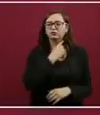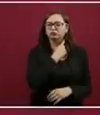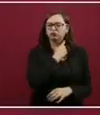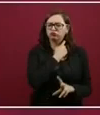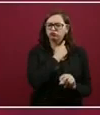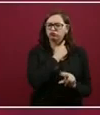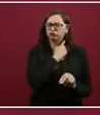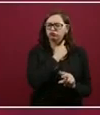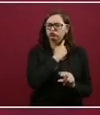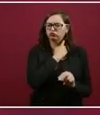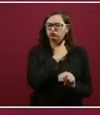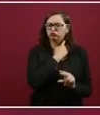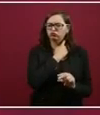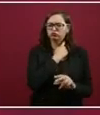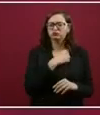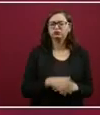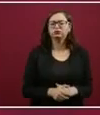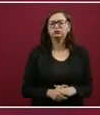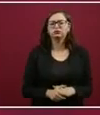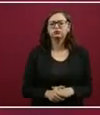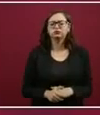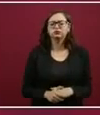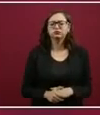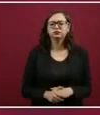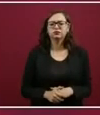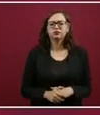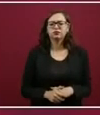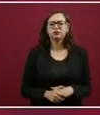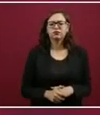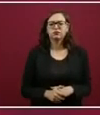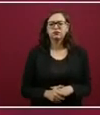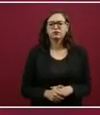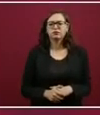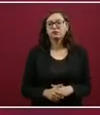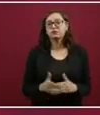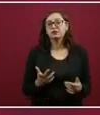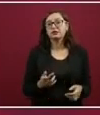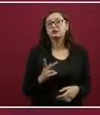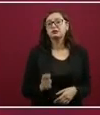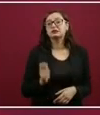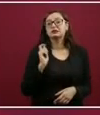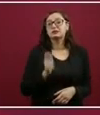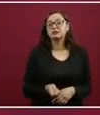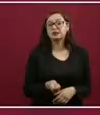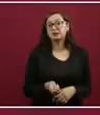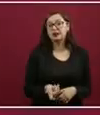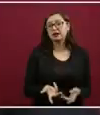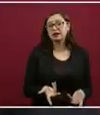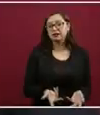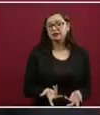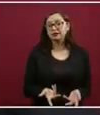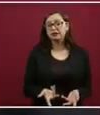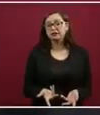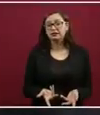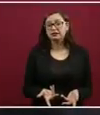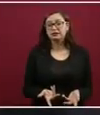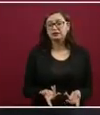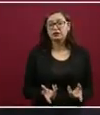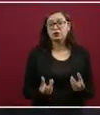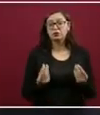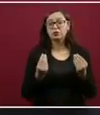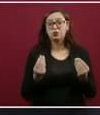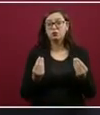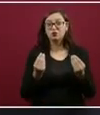No. Sí, pero en el AMPA del periodismo se usa mucho que